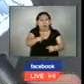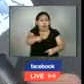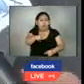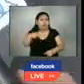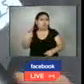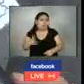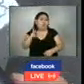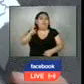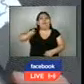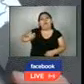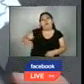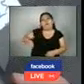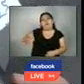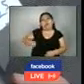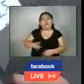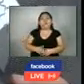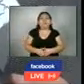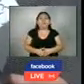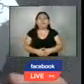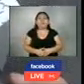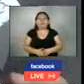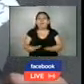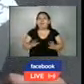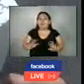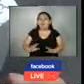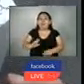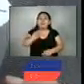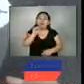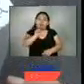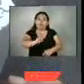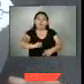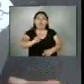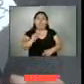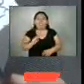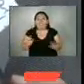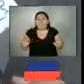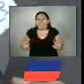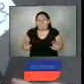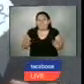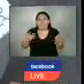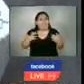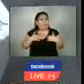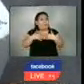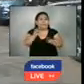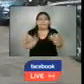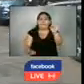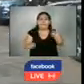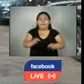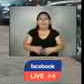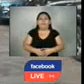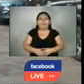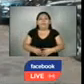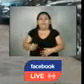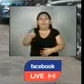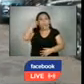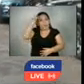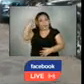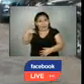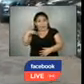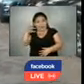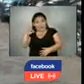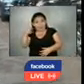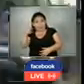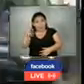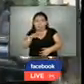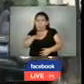defensa técnica, ¿verdad? Y efectivamente sí se realizó la misma. La fiscal afirma que el caso